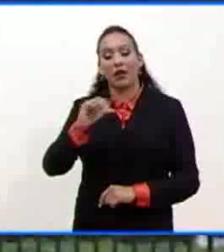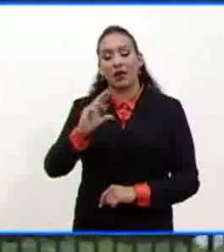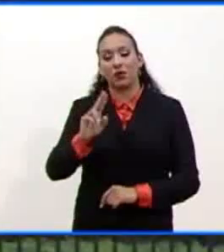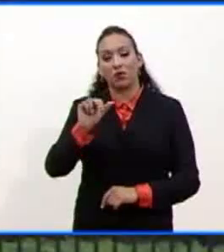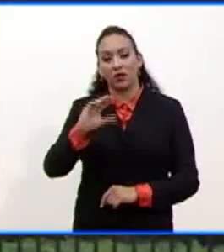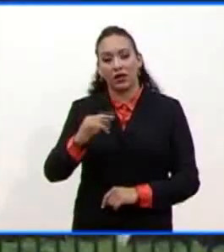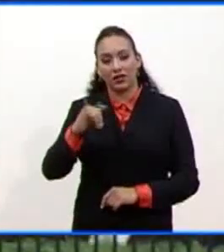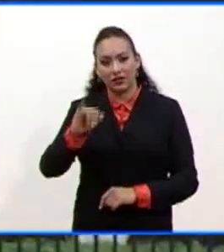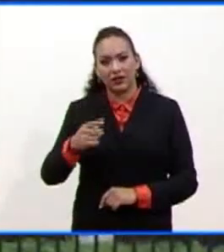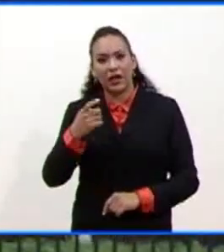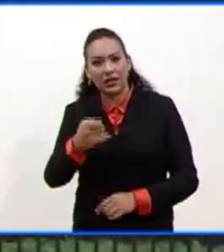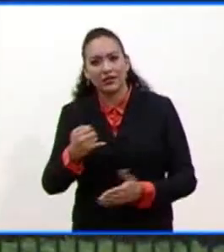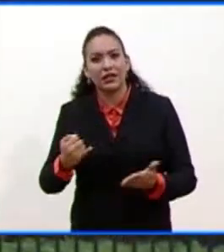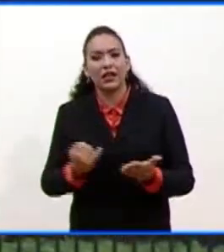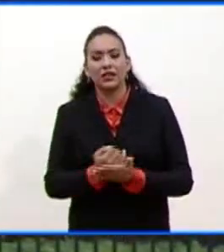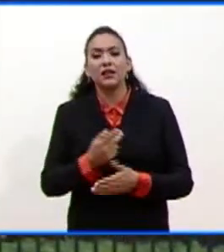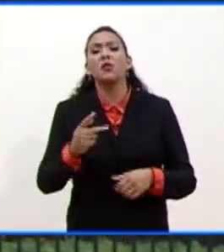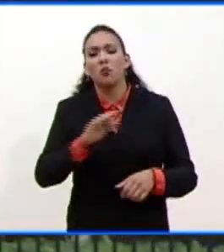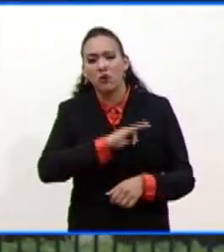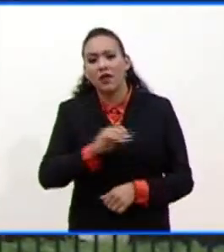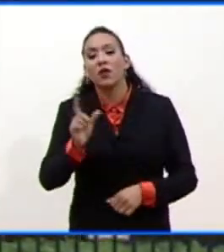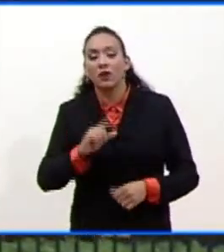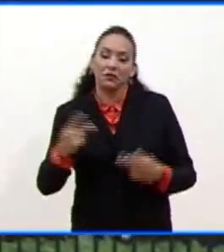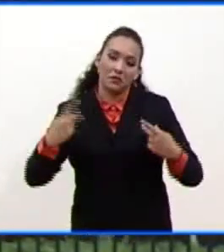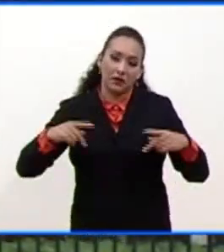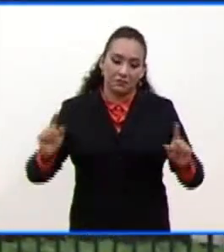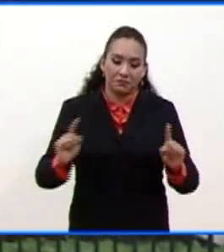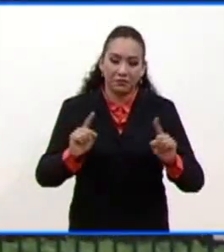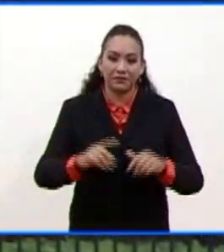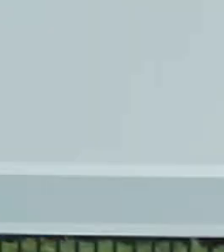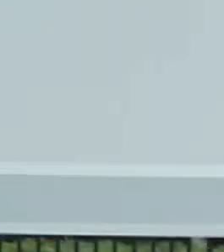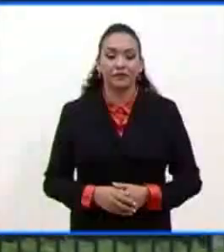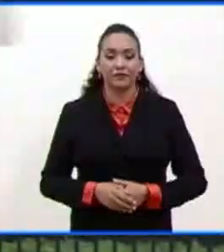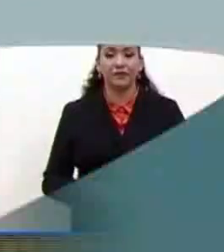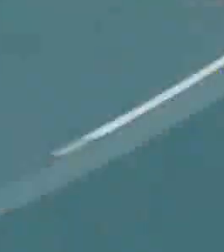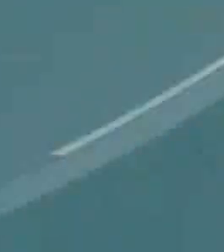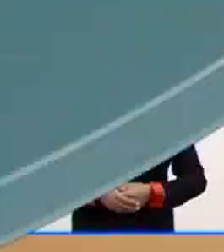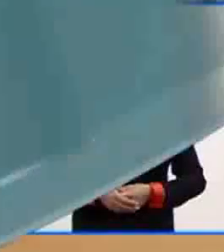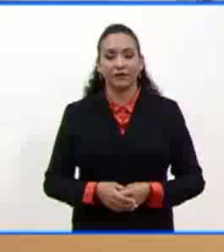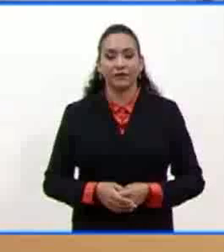la decisión solo surtirá efectos entre las partes.